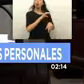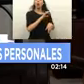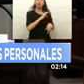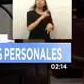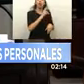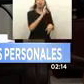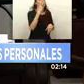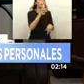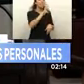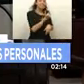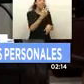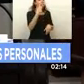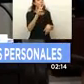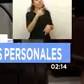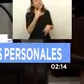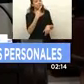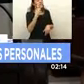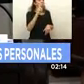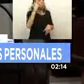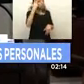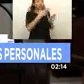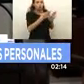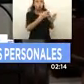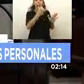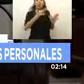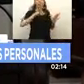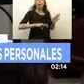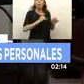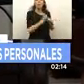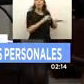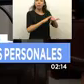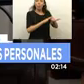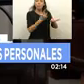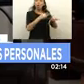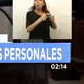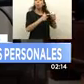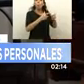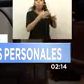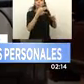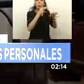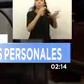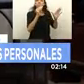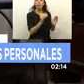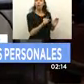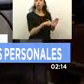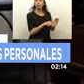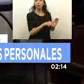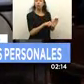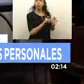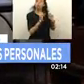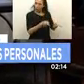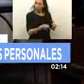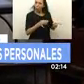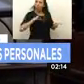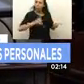18 también tuvo rentabilidad operativa vendiendo menos en volumen porque sabe por qué no va a ceder